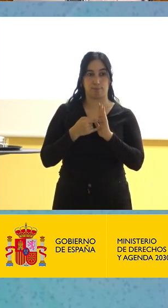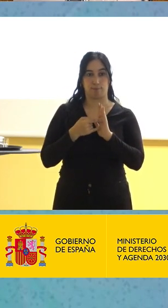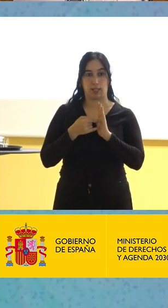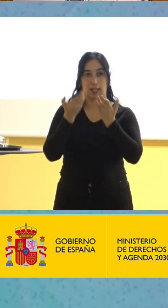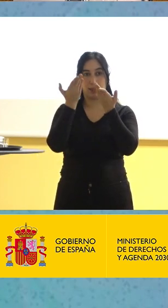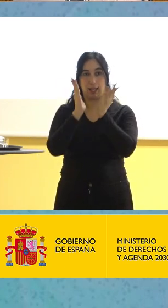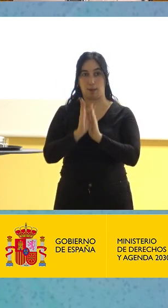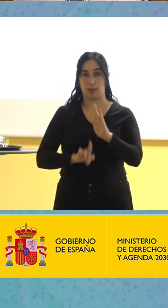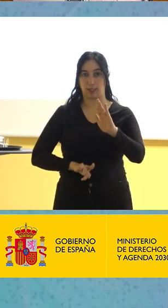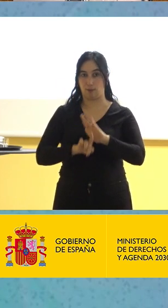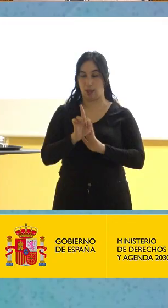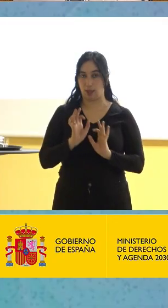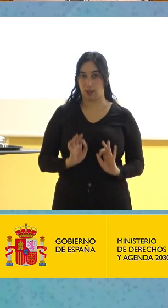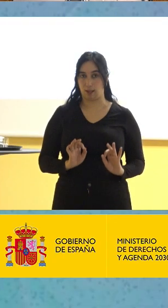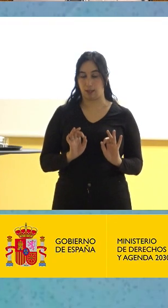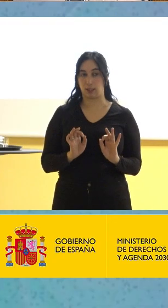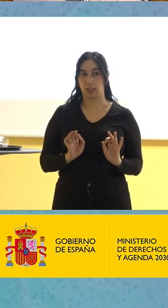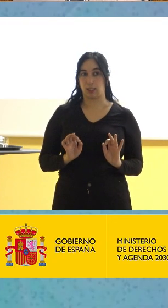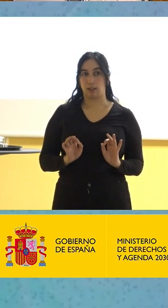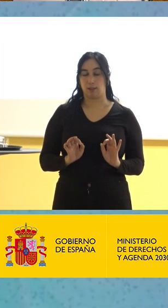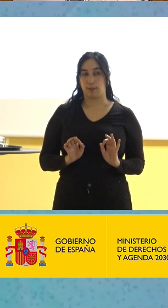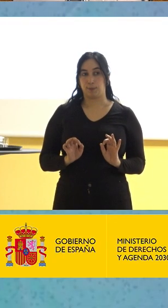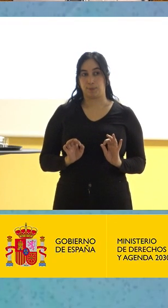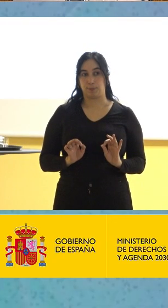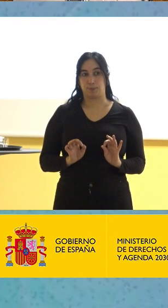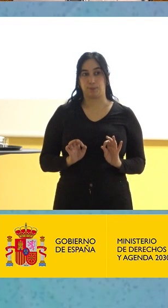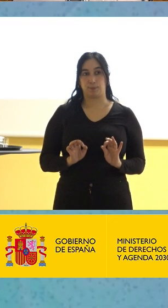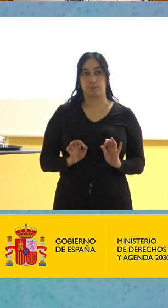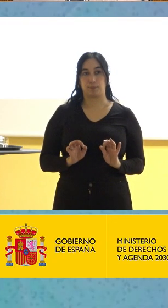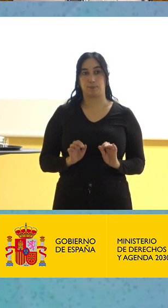de terapias avanzadas, ¿vale?